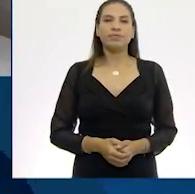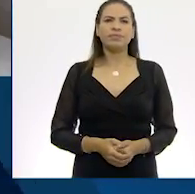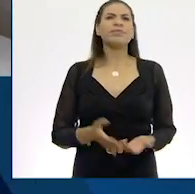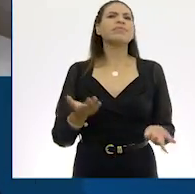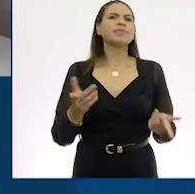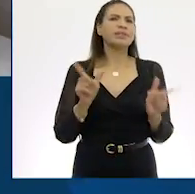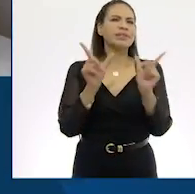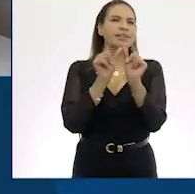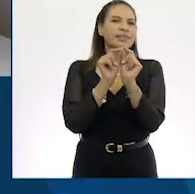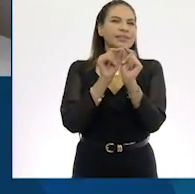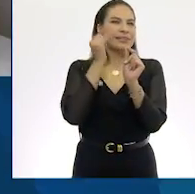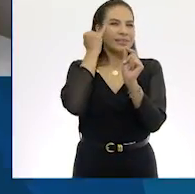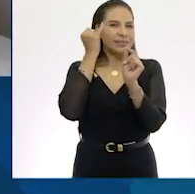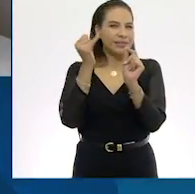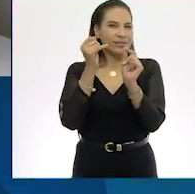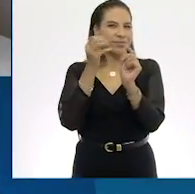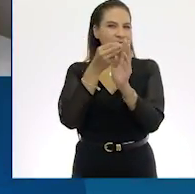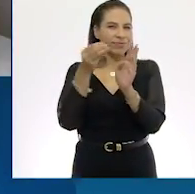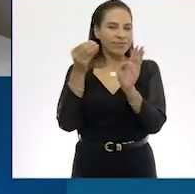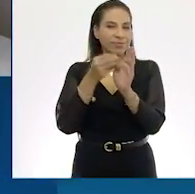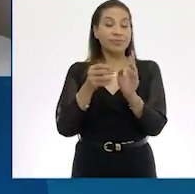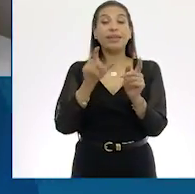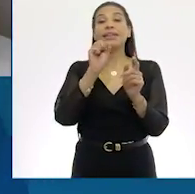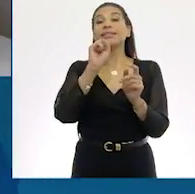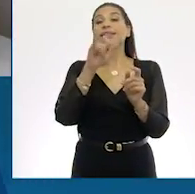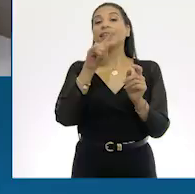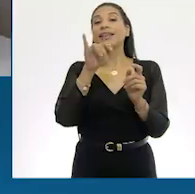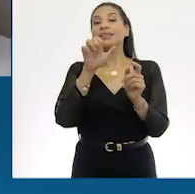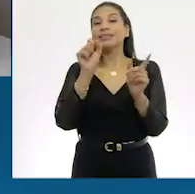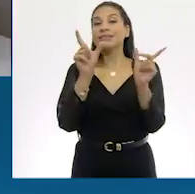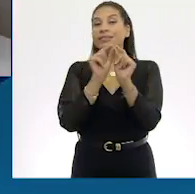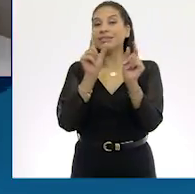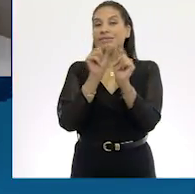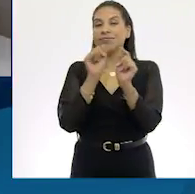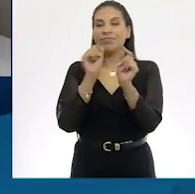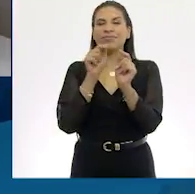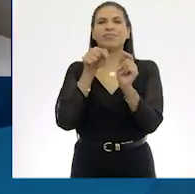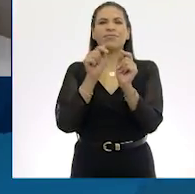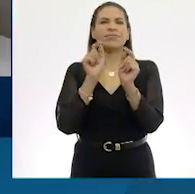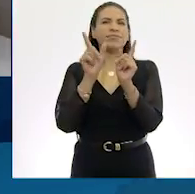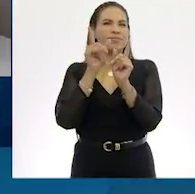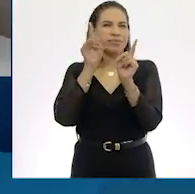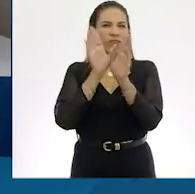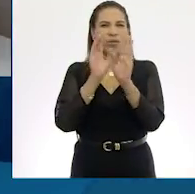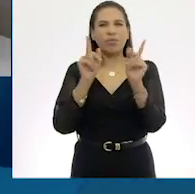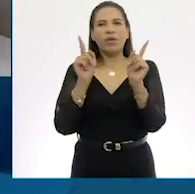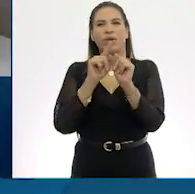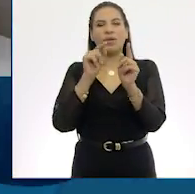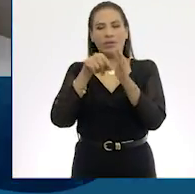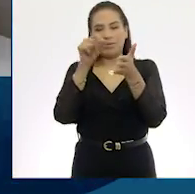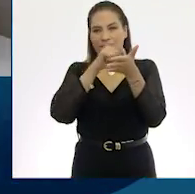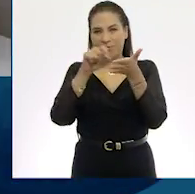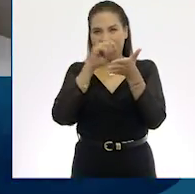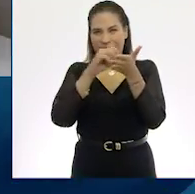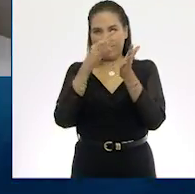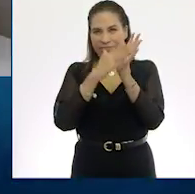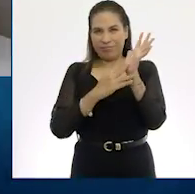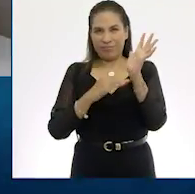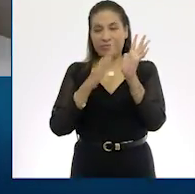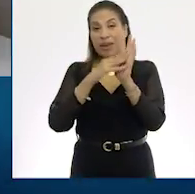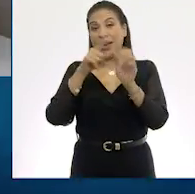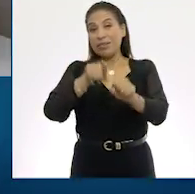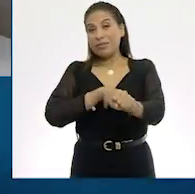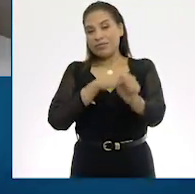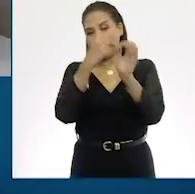¿Y qué es una síntesis? La síntesis es la presentación corta de un texto más